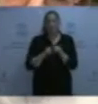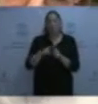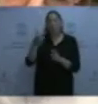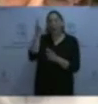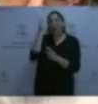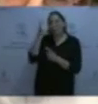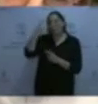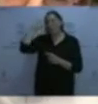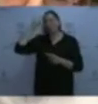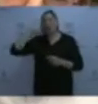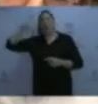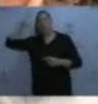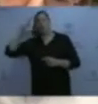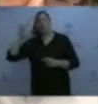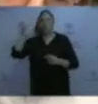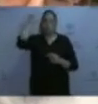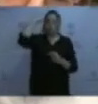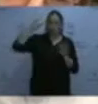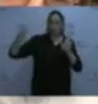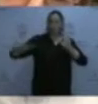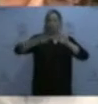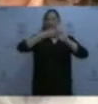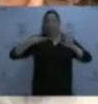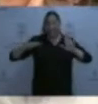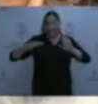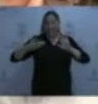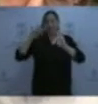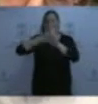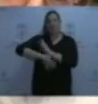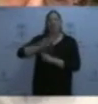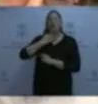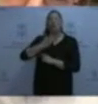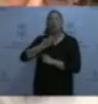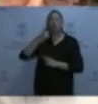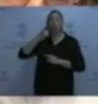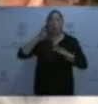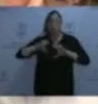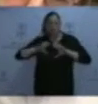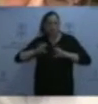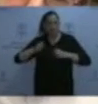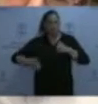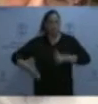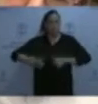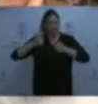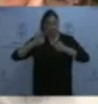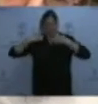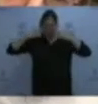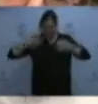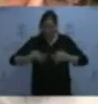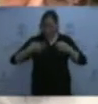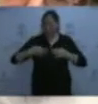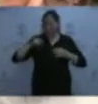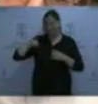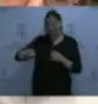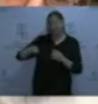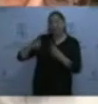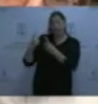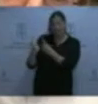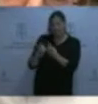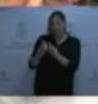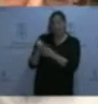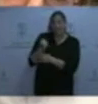tontos. Cero atención a la diversidad y exclusión de quienes tienen más dificultades de aprendizaje y que casualmente son los que realmente más